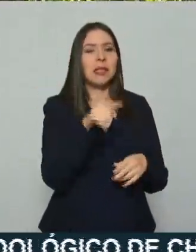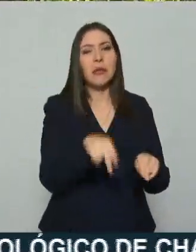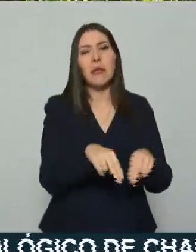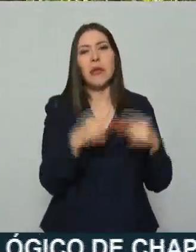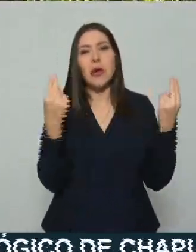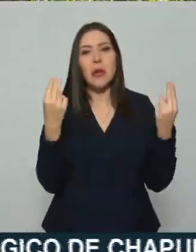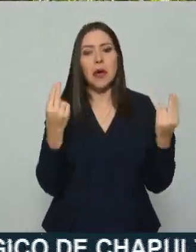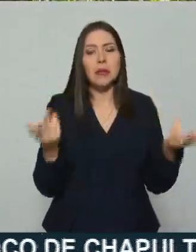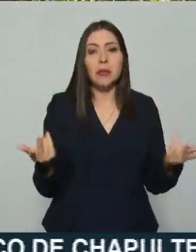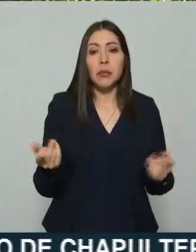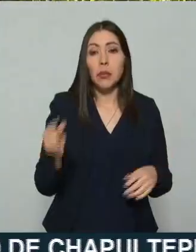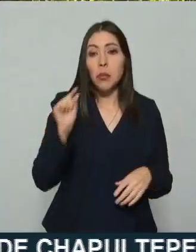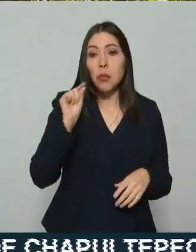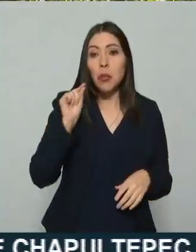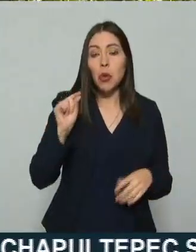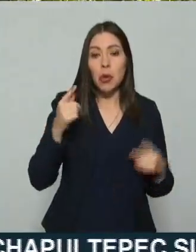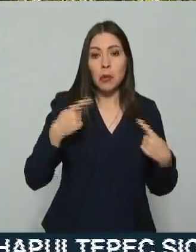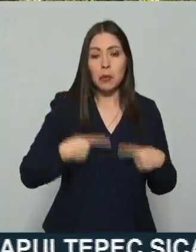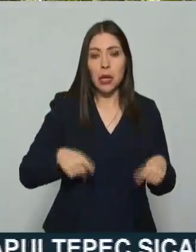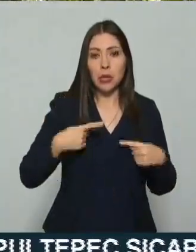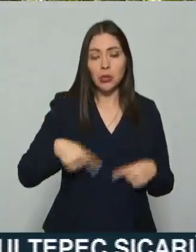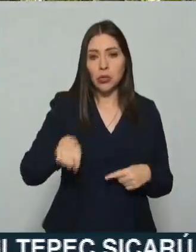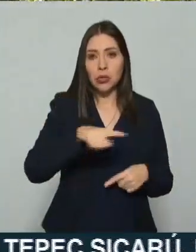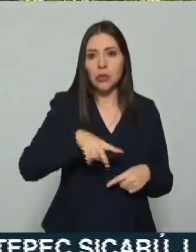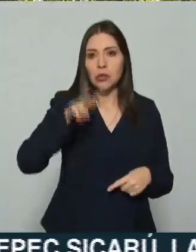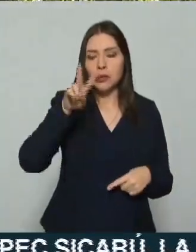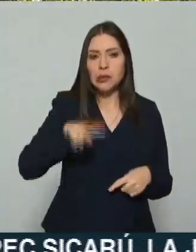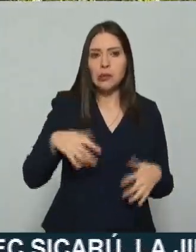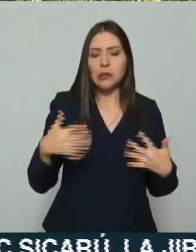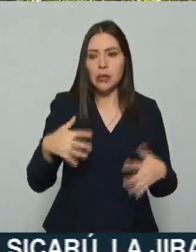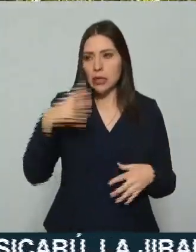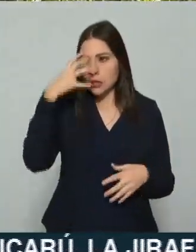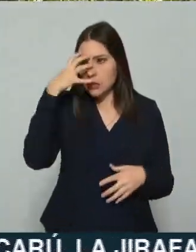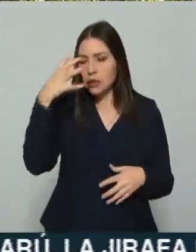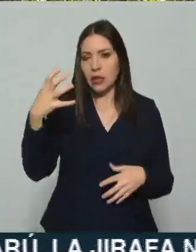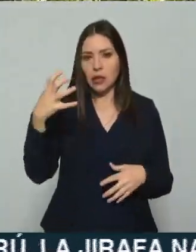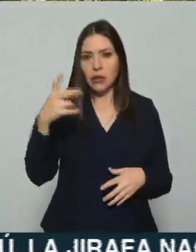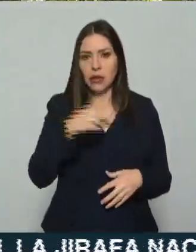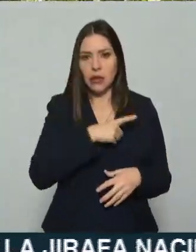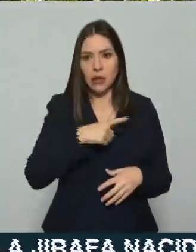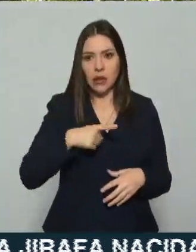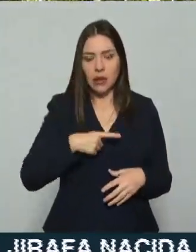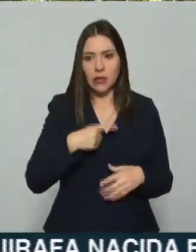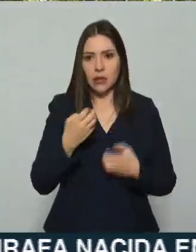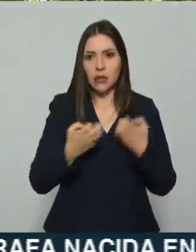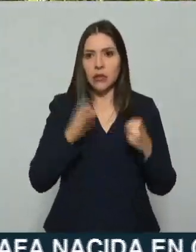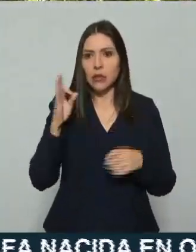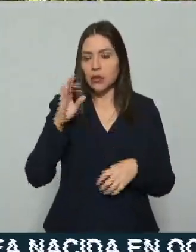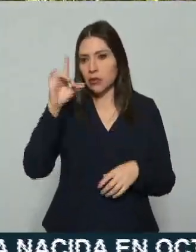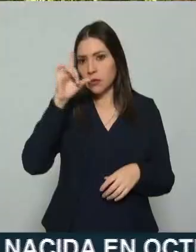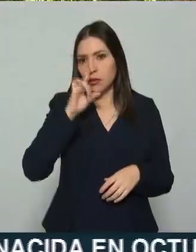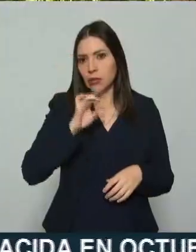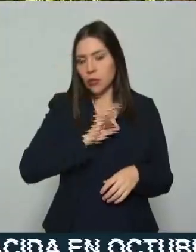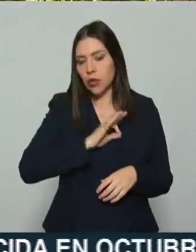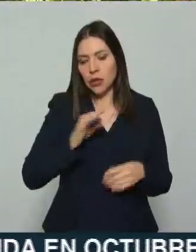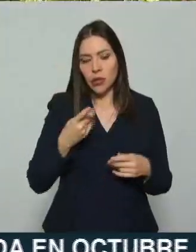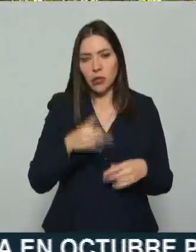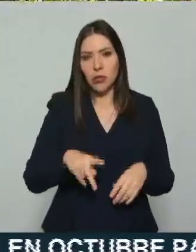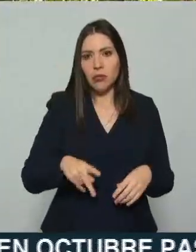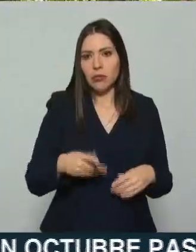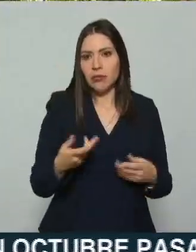los que realmente tomamos en serio lo que puede significar inclusive nuestra desgracia, ¿no? Pues sí,